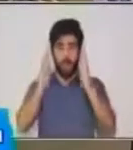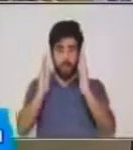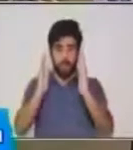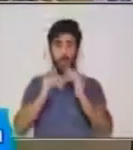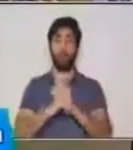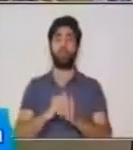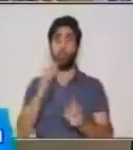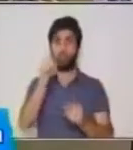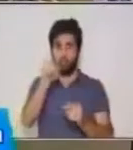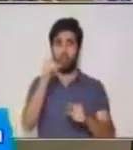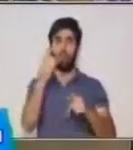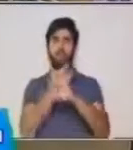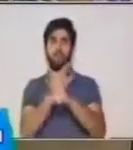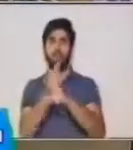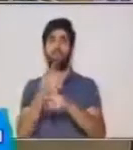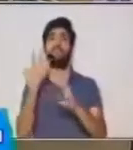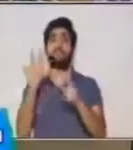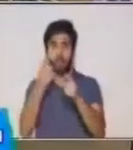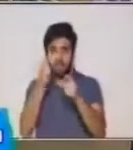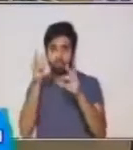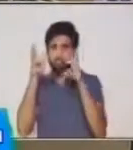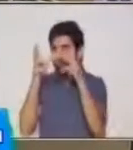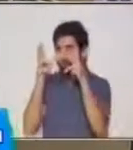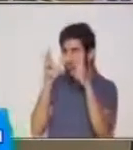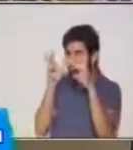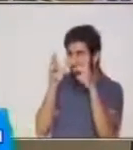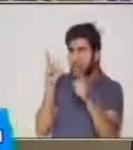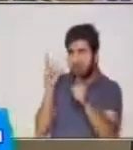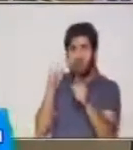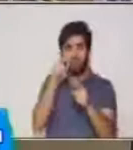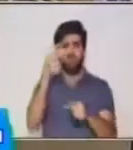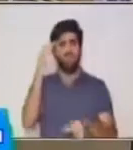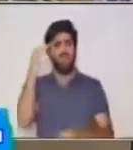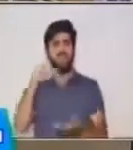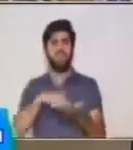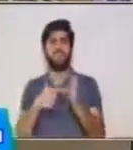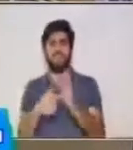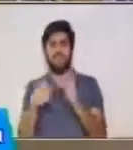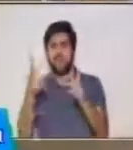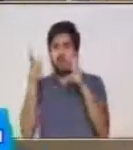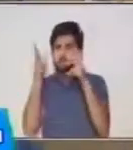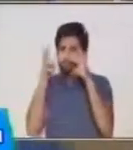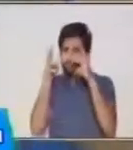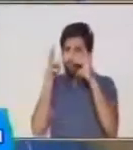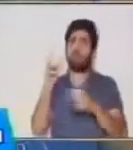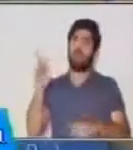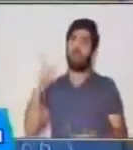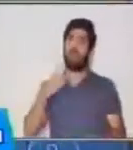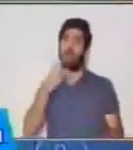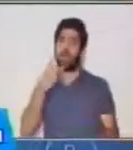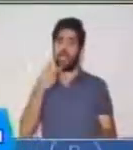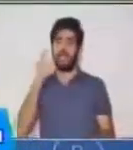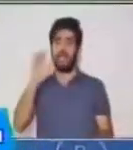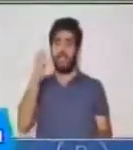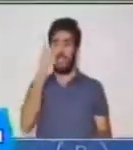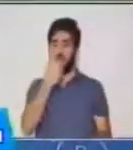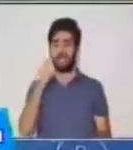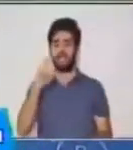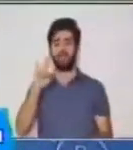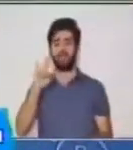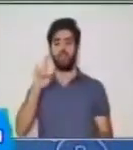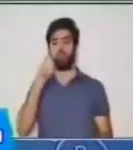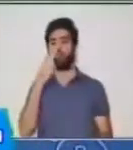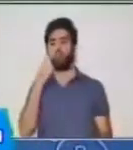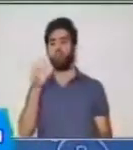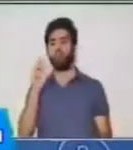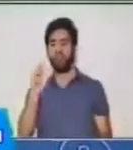algo muy importante, que era el escuchar. ¿Sabes qué es escuchar? Ahora leamos, ayúdame, porque este concepto tú ya lo